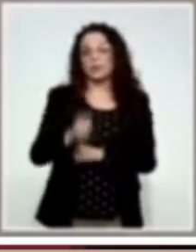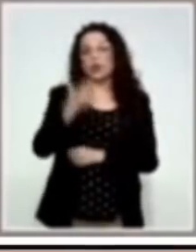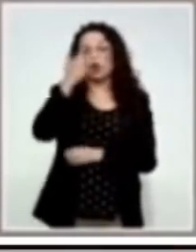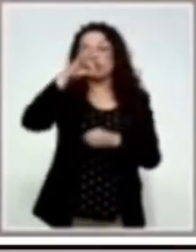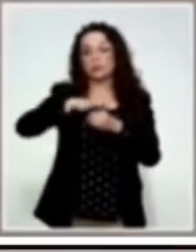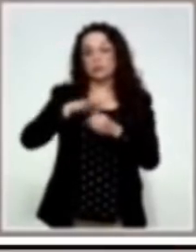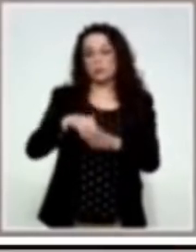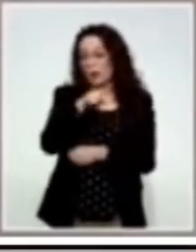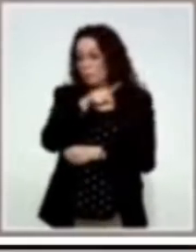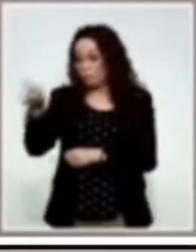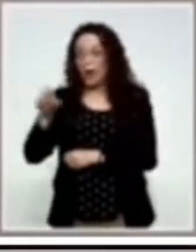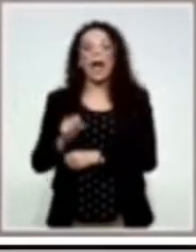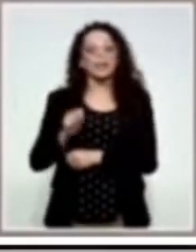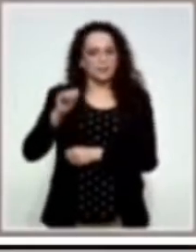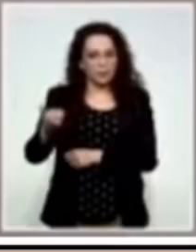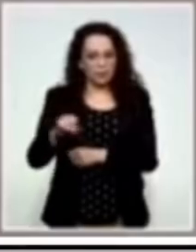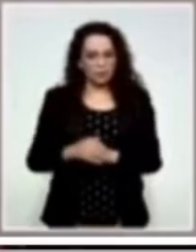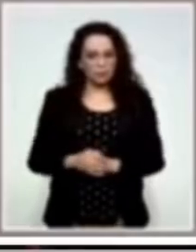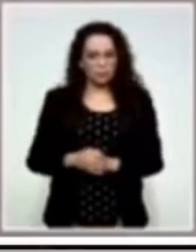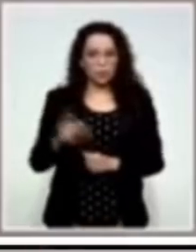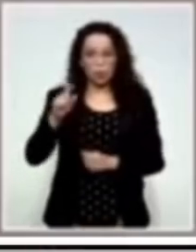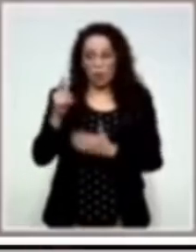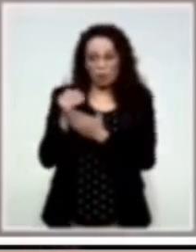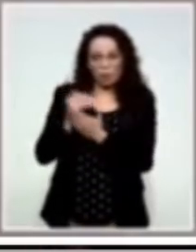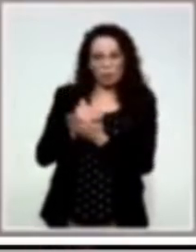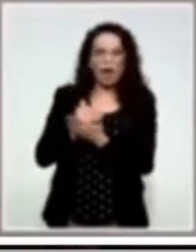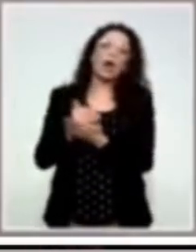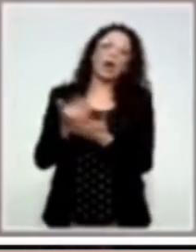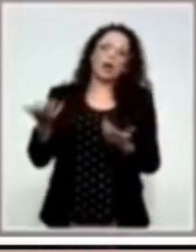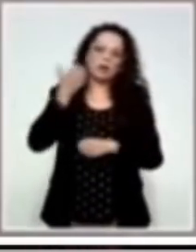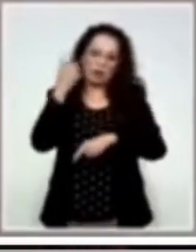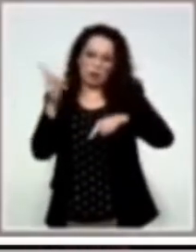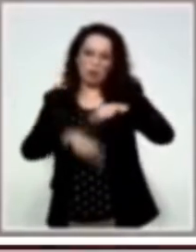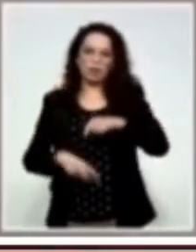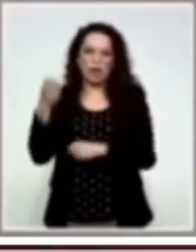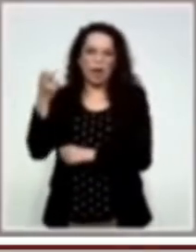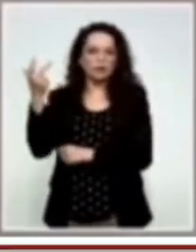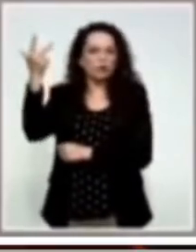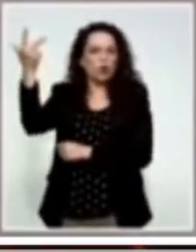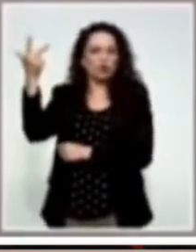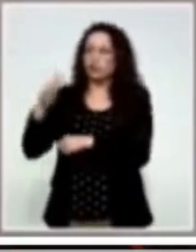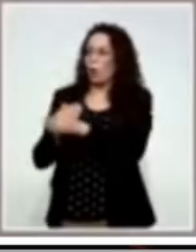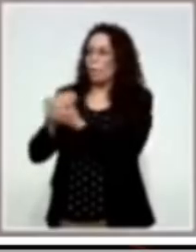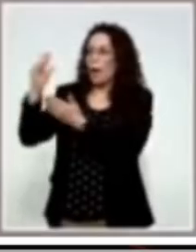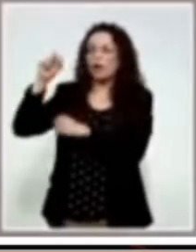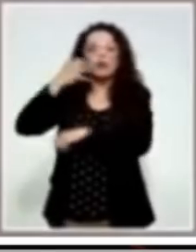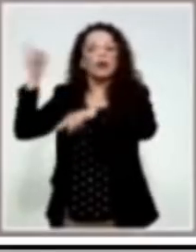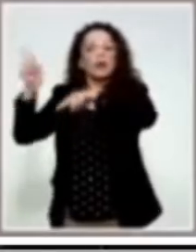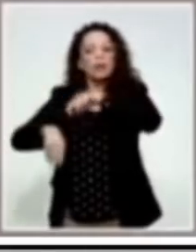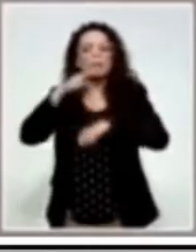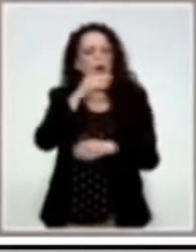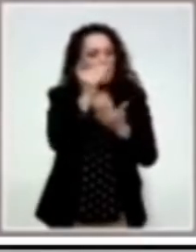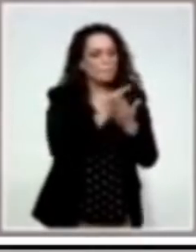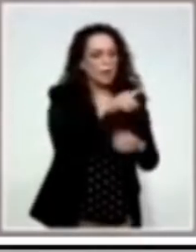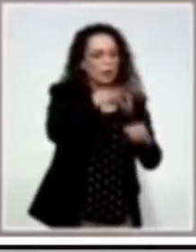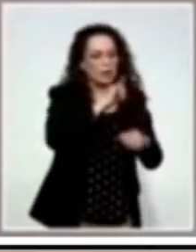elección y ya se es minoría, entonces quiere que se quite la mayoría de 8 votos en la Corte. Los mismos que